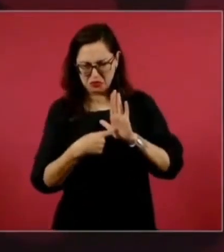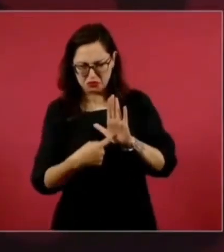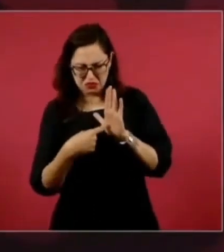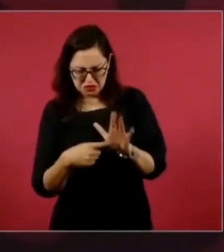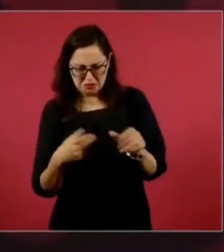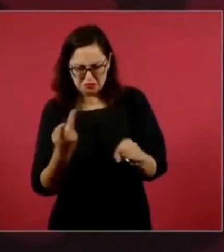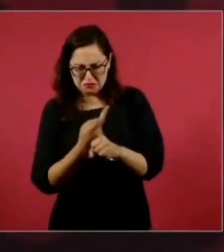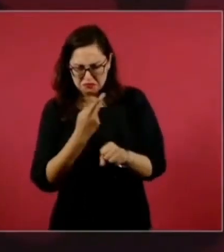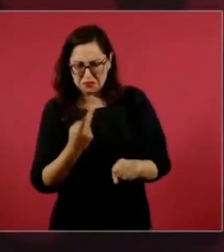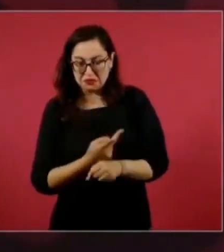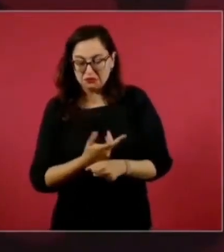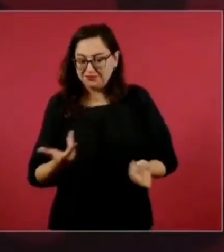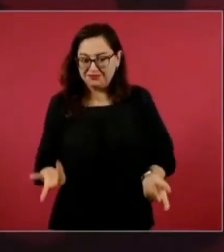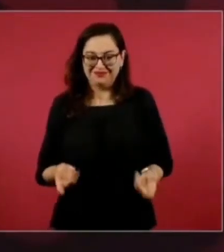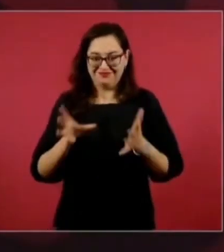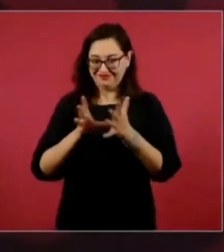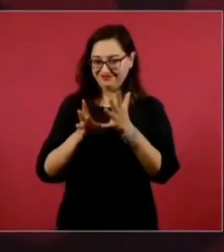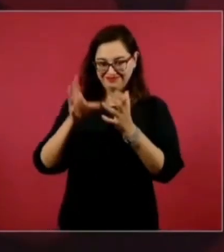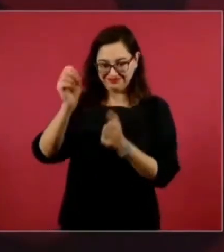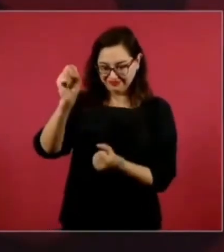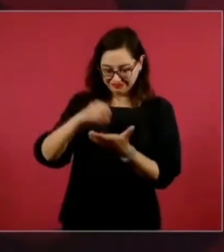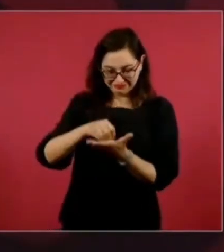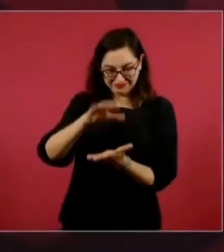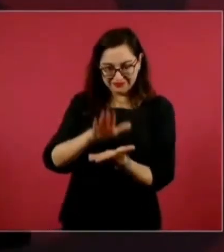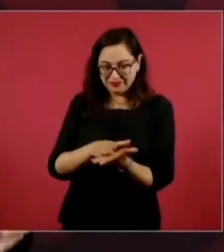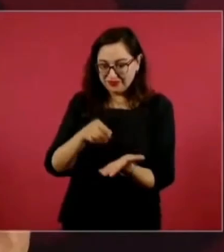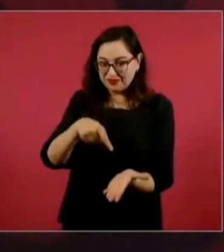porque